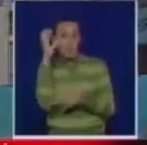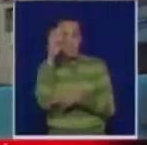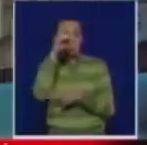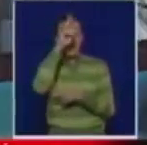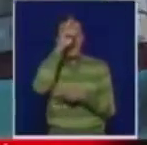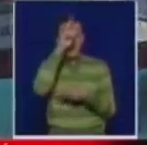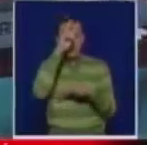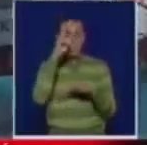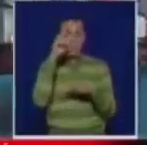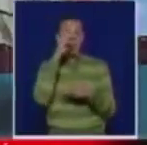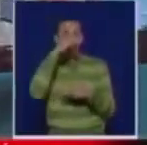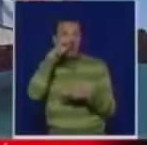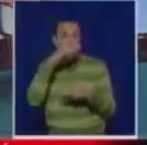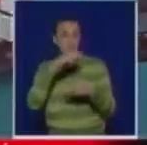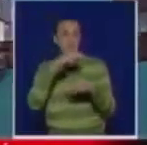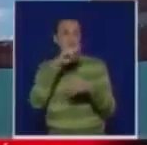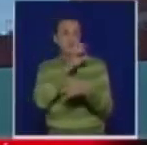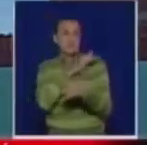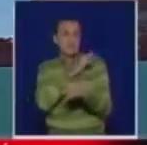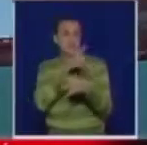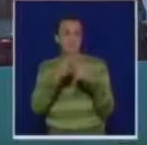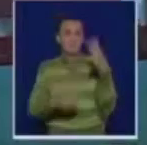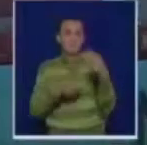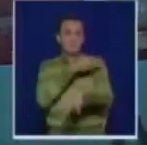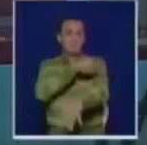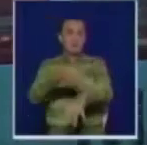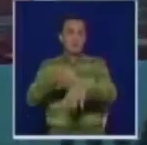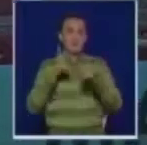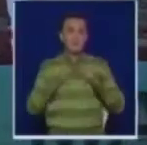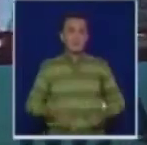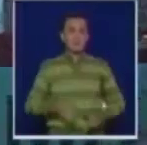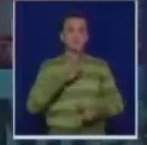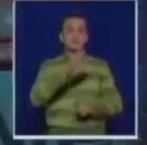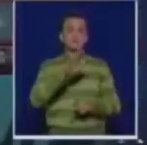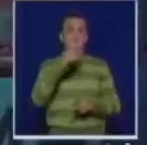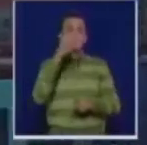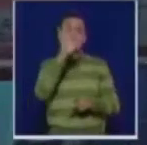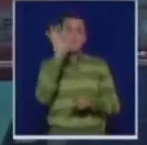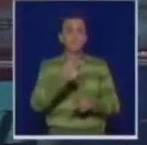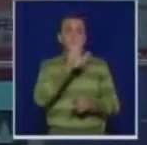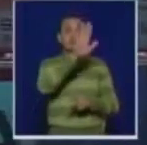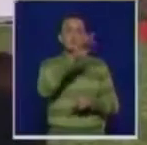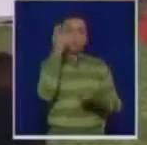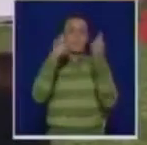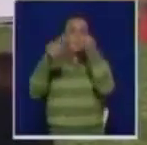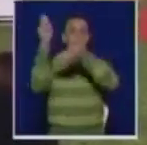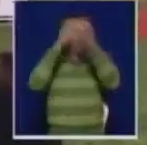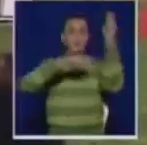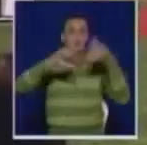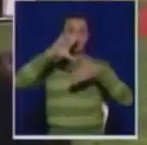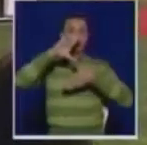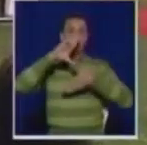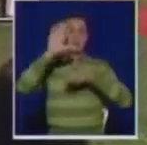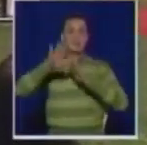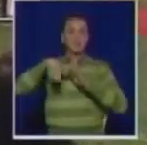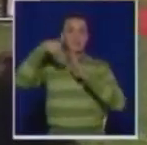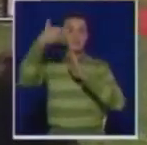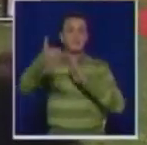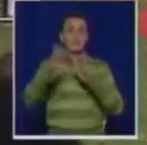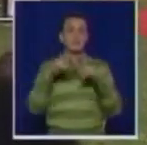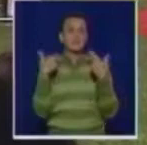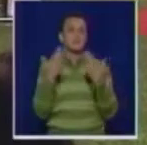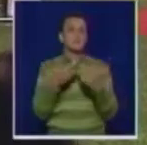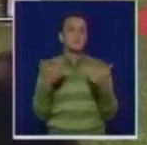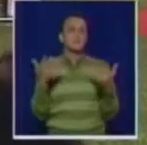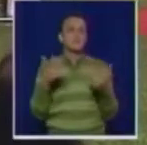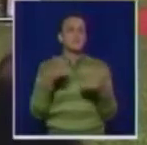209 millones de habitantes que mueven el 50% del comercio de América Latina. El próximo encuentro de la Alianza del Pacífico será